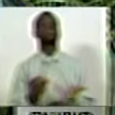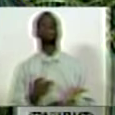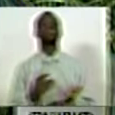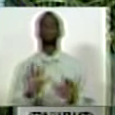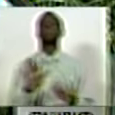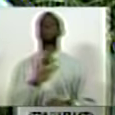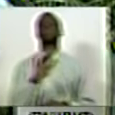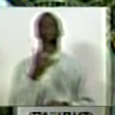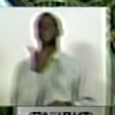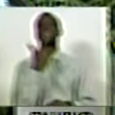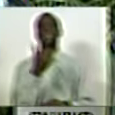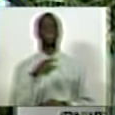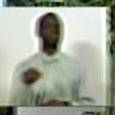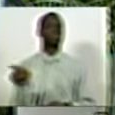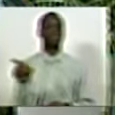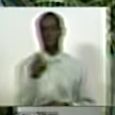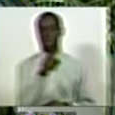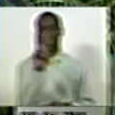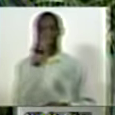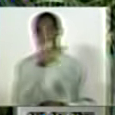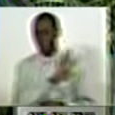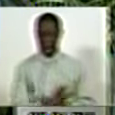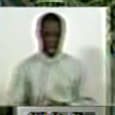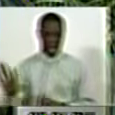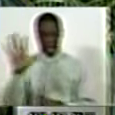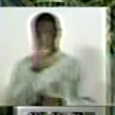Yo quiero decirle a todo a toda